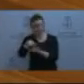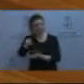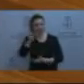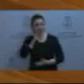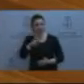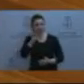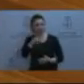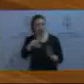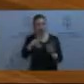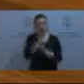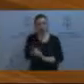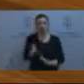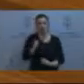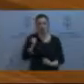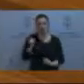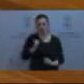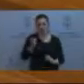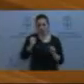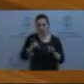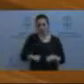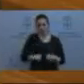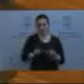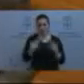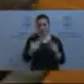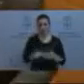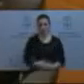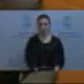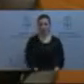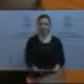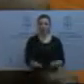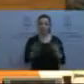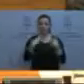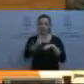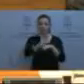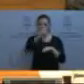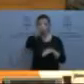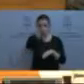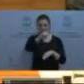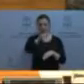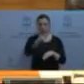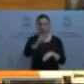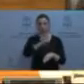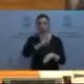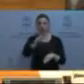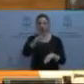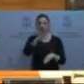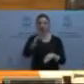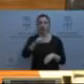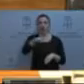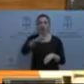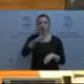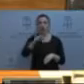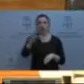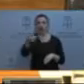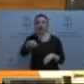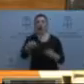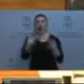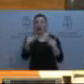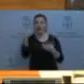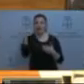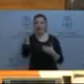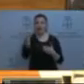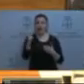de fácil probación. Muchas gracias. Gracias, señor consejero. Señor González Medina tiene la palabra. Sí, gracias, presidente,